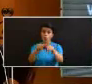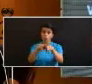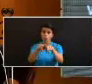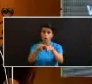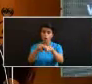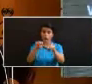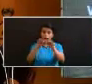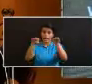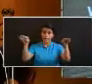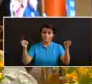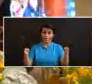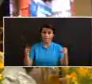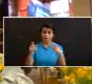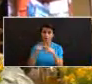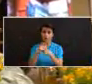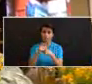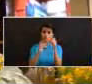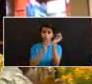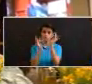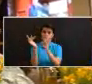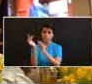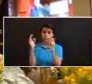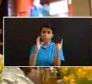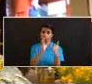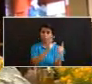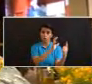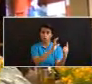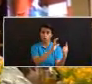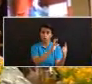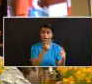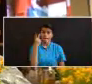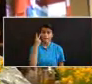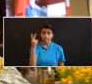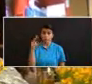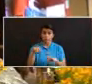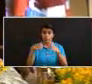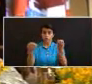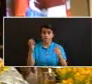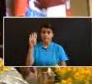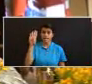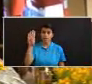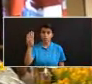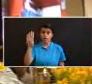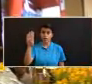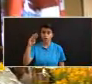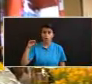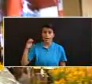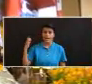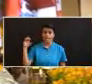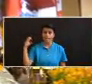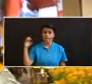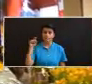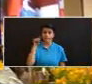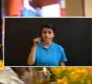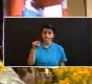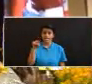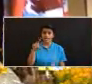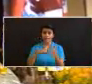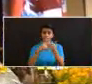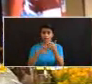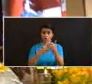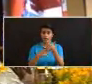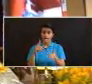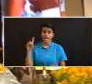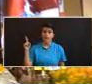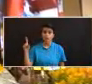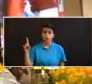juntamente a la mesa con Jesús y sus discípulos. Vimos entonces que hay cuatro facetas en este verso, que es el dónde,